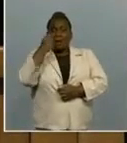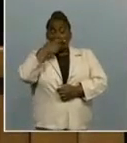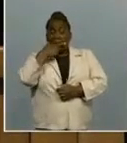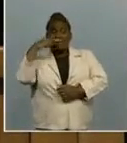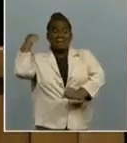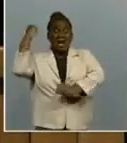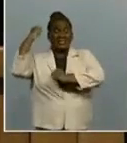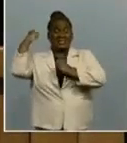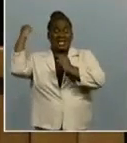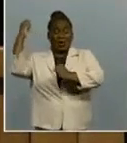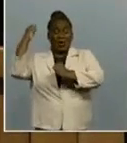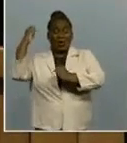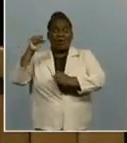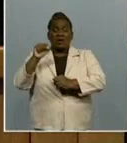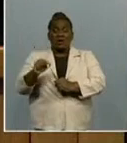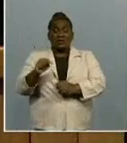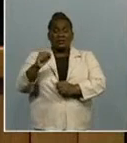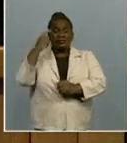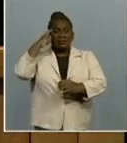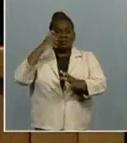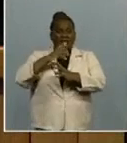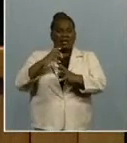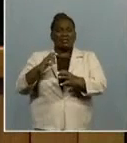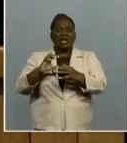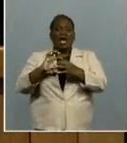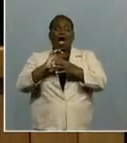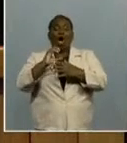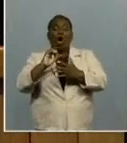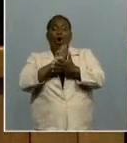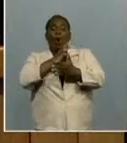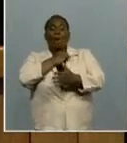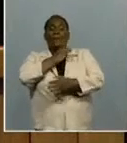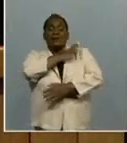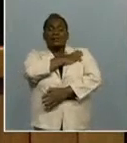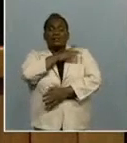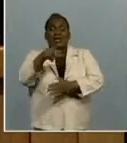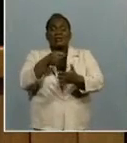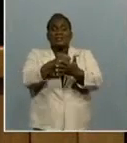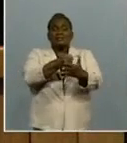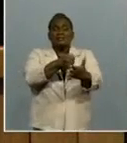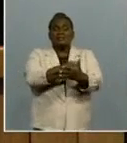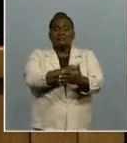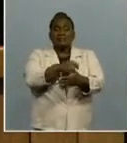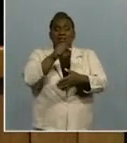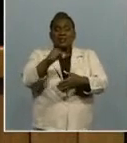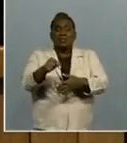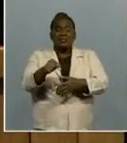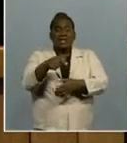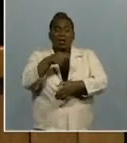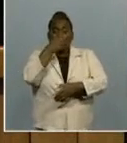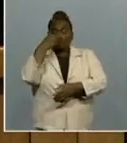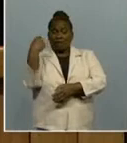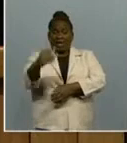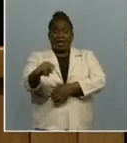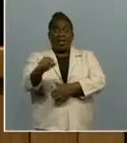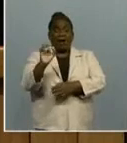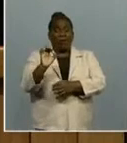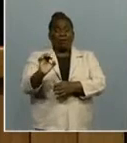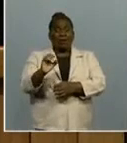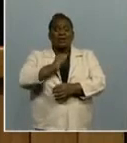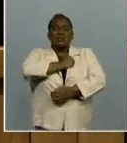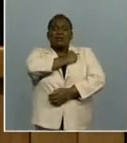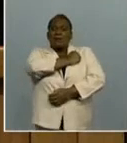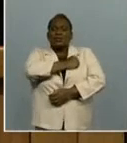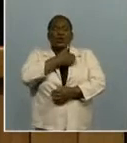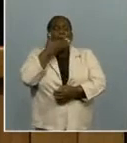es la astucia impresionante de gómez el empuje libertario de los cimarrones es la pasión de